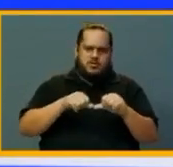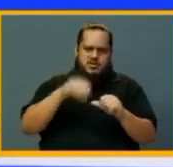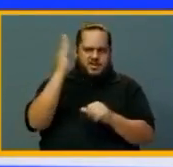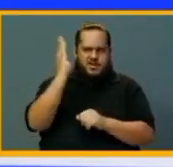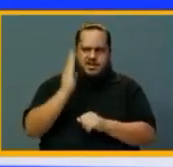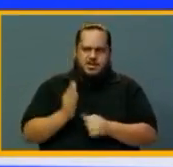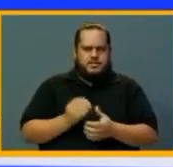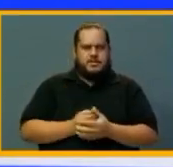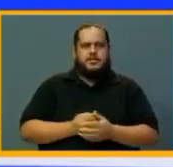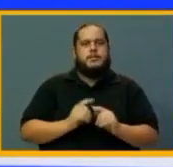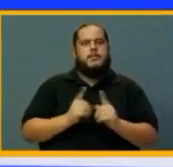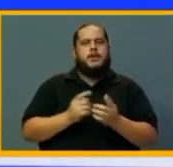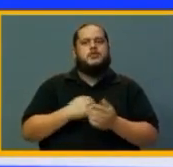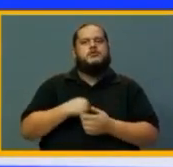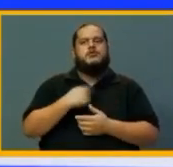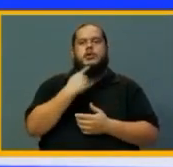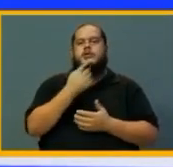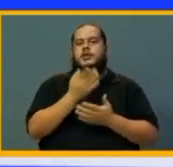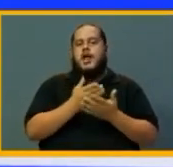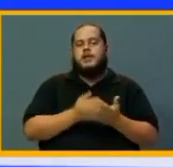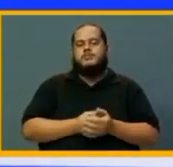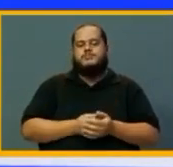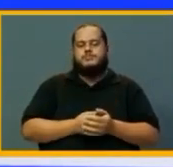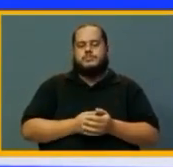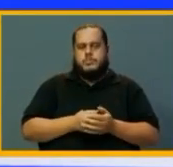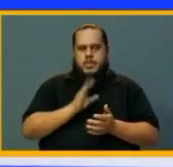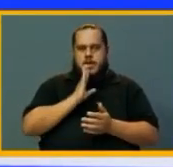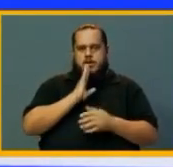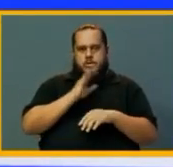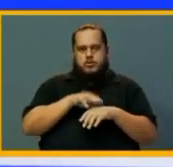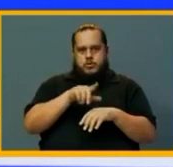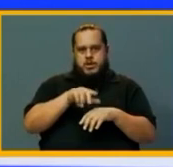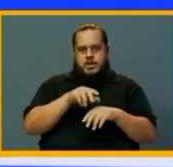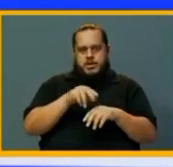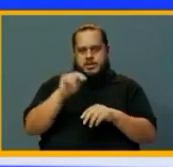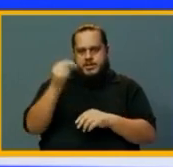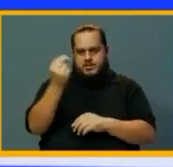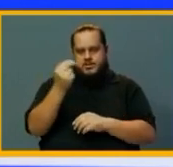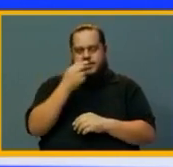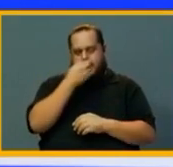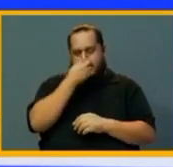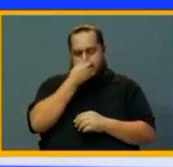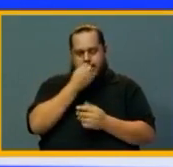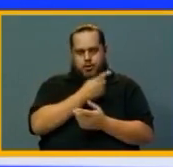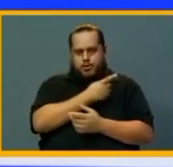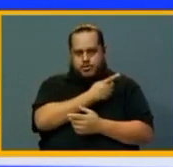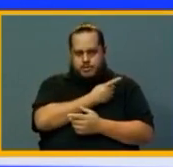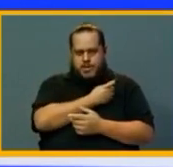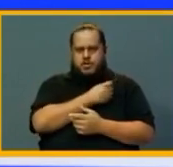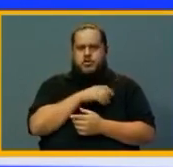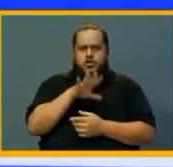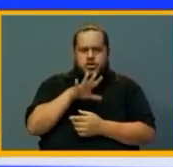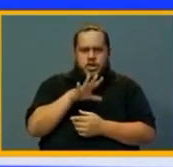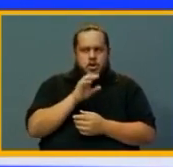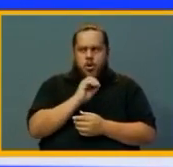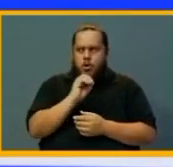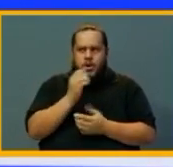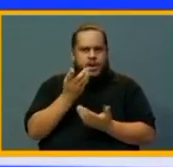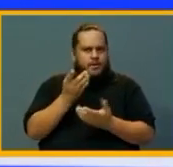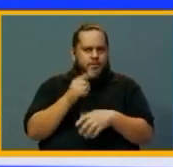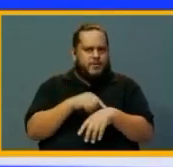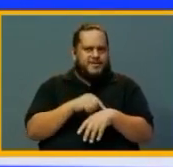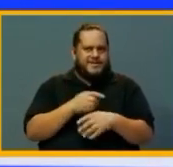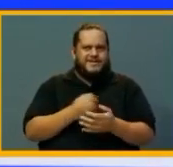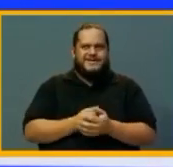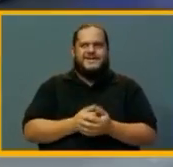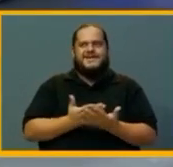no puede continuar, pero te voy a decir, abordando esta nota, lo de los pecados, que bueno, son solo 5, o era por tiempo que... Son